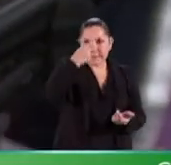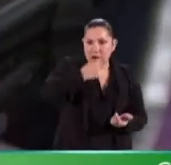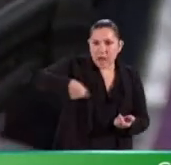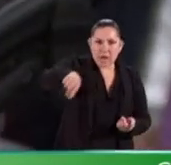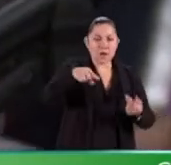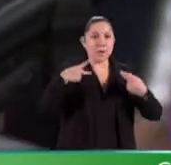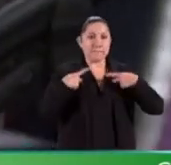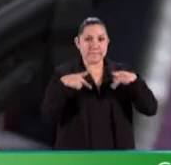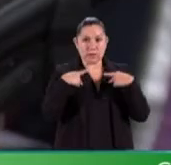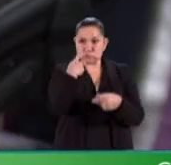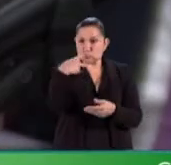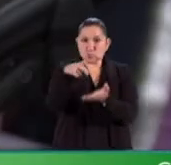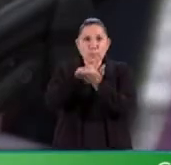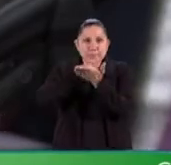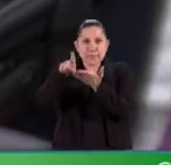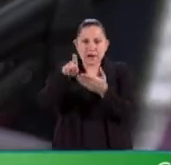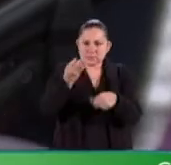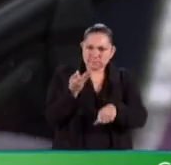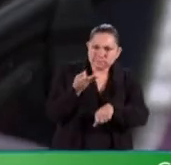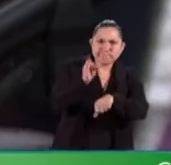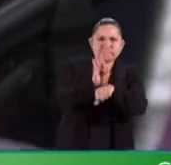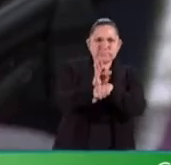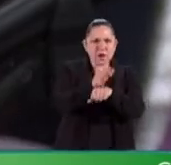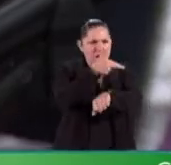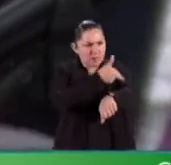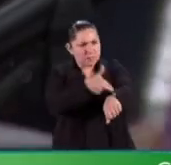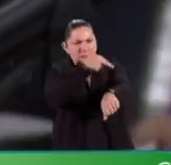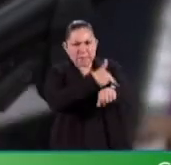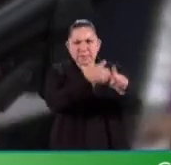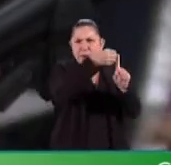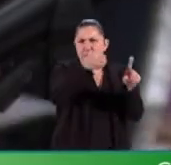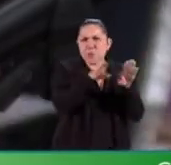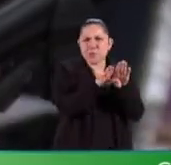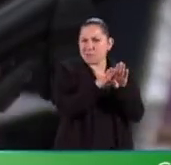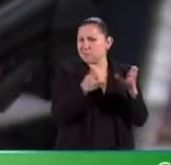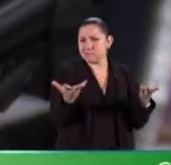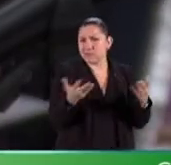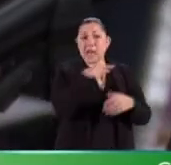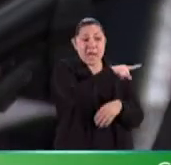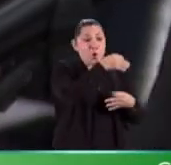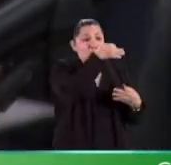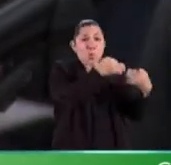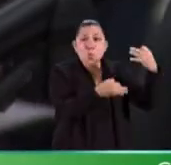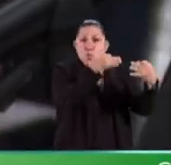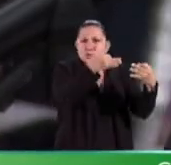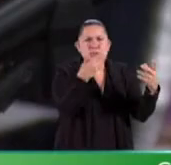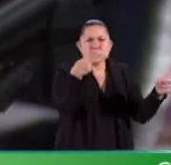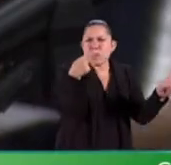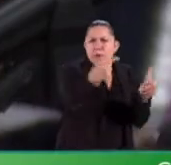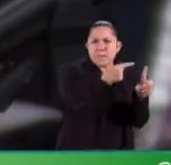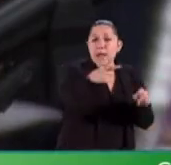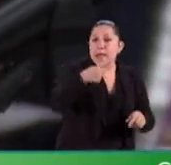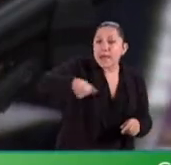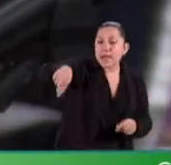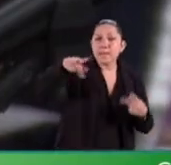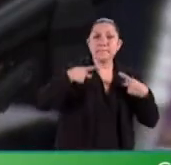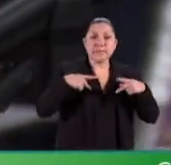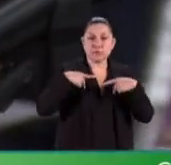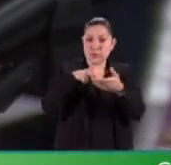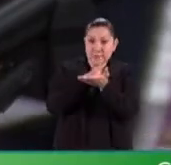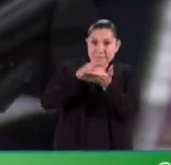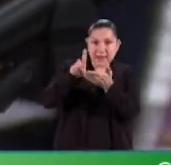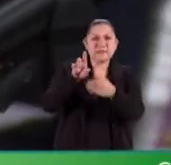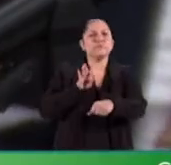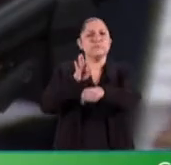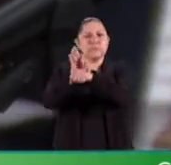derechos de las personas. La justicia es para defender los derechos y esta reforma aniquila o se olvida de este